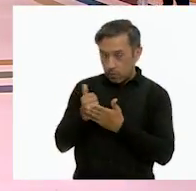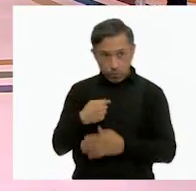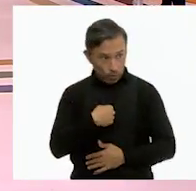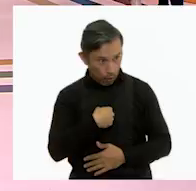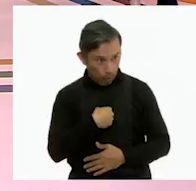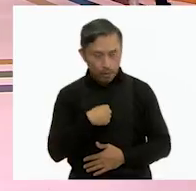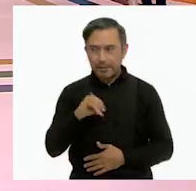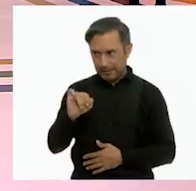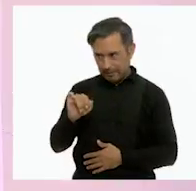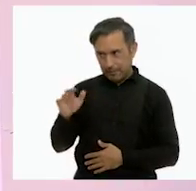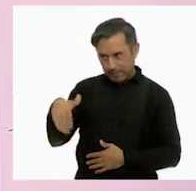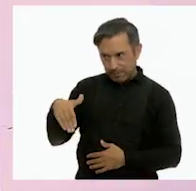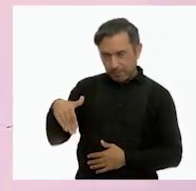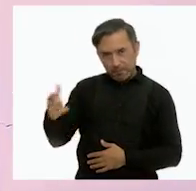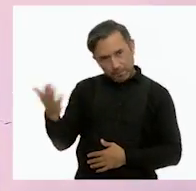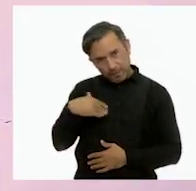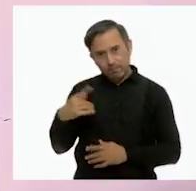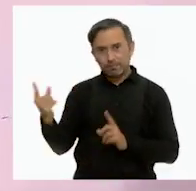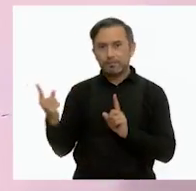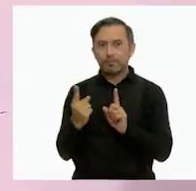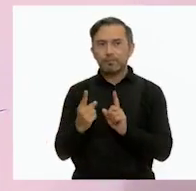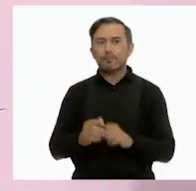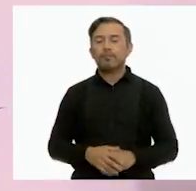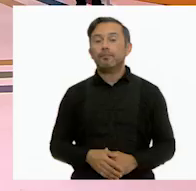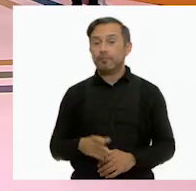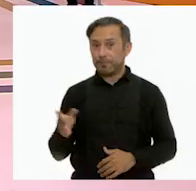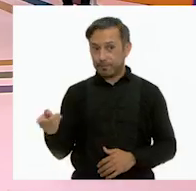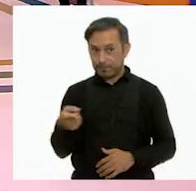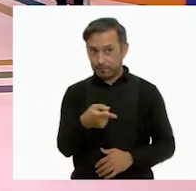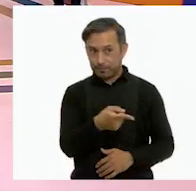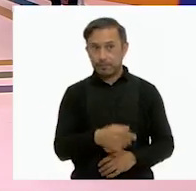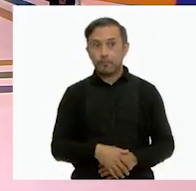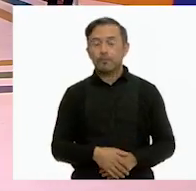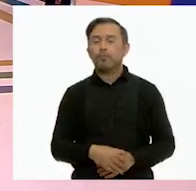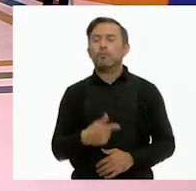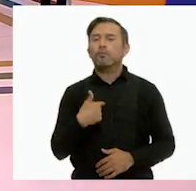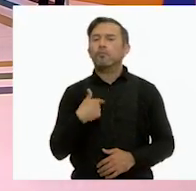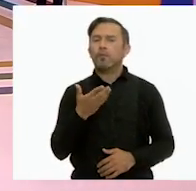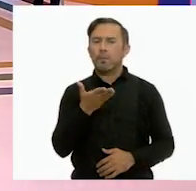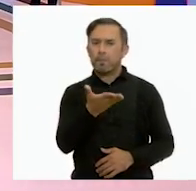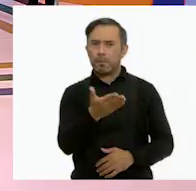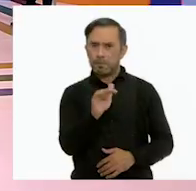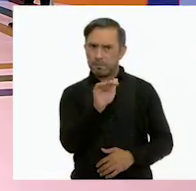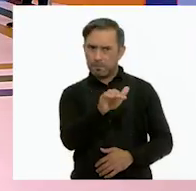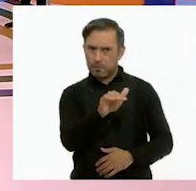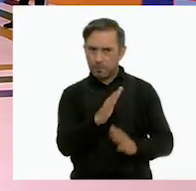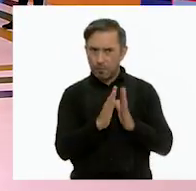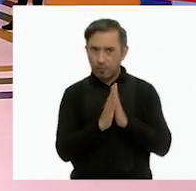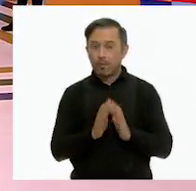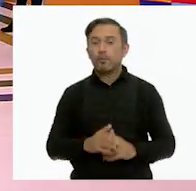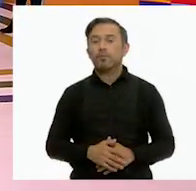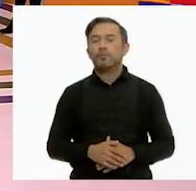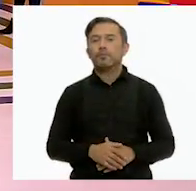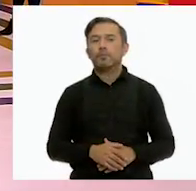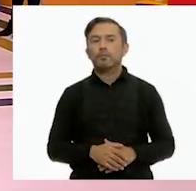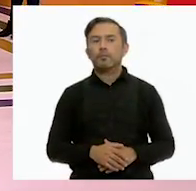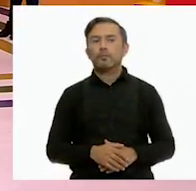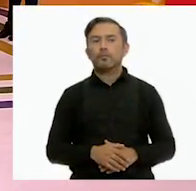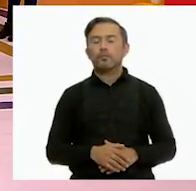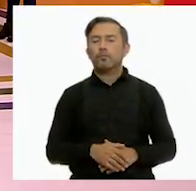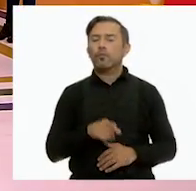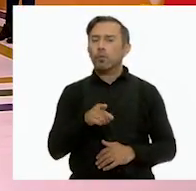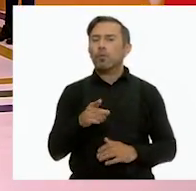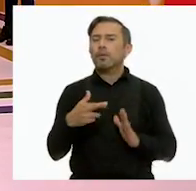acá. Perfecto. Ven para acá. Te voy a pedir que me dibujes 3